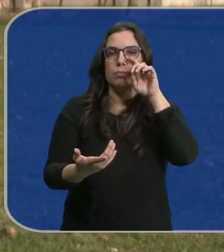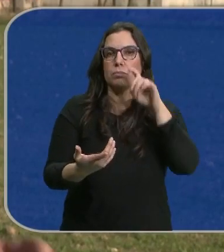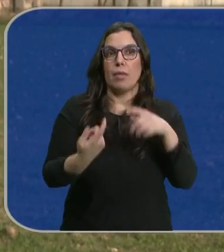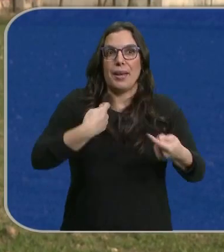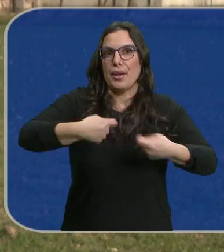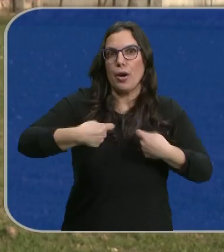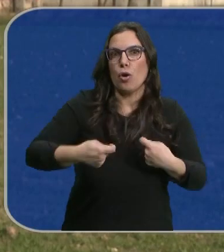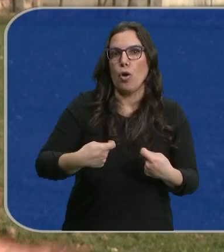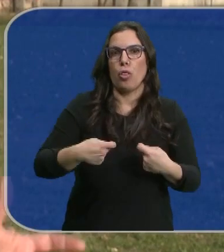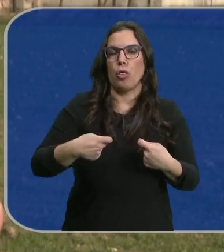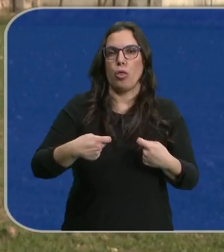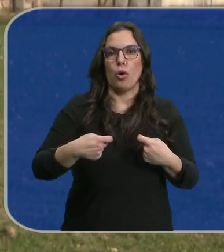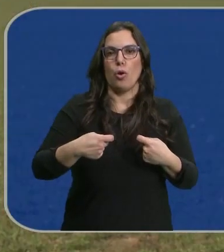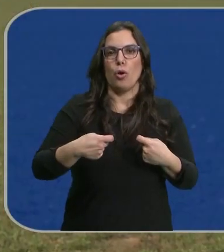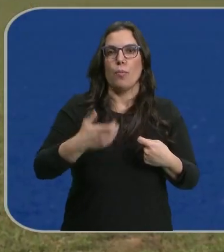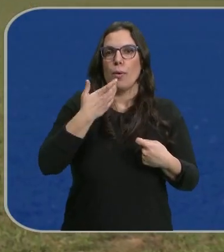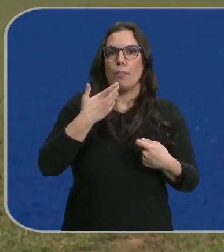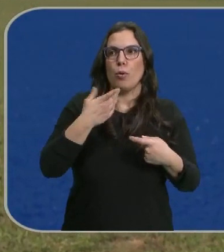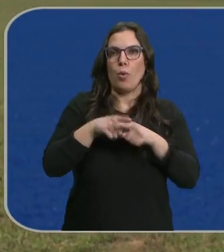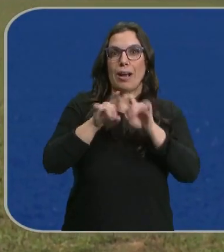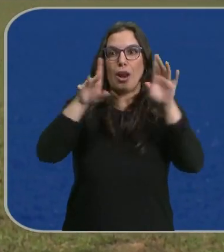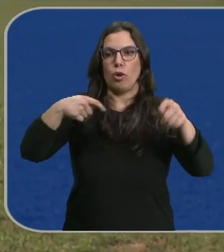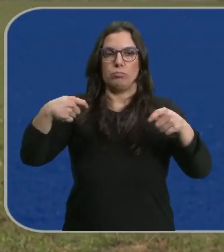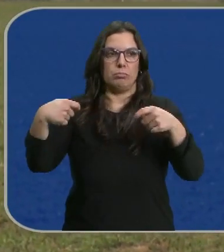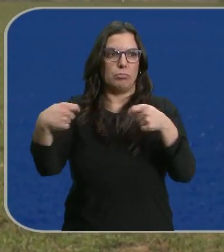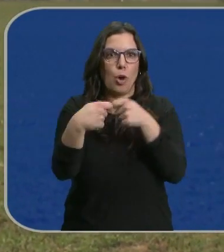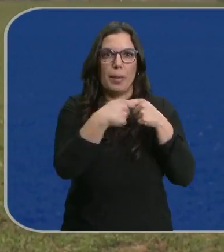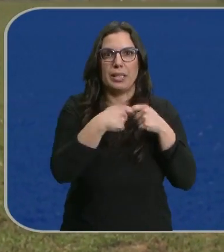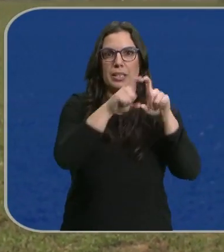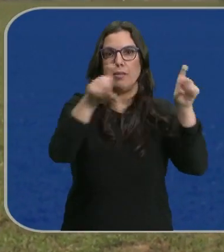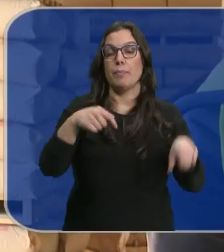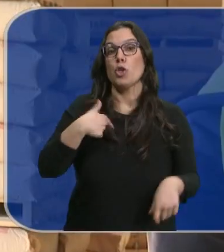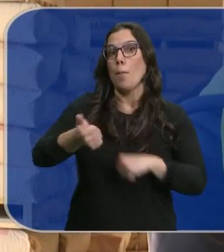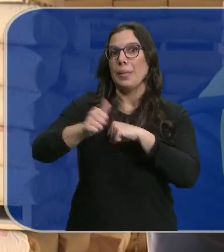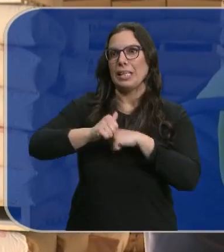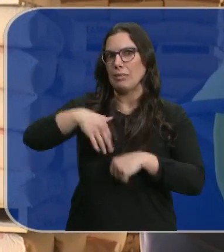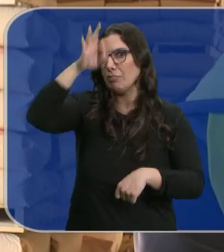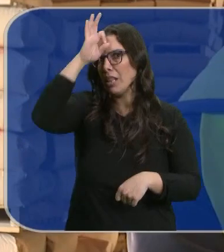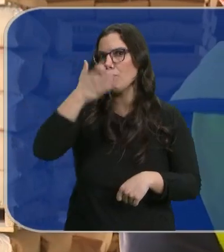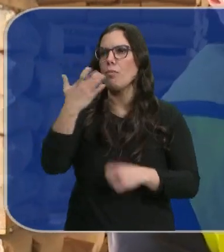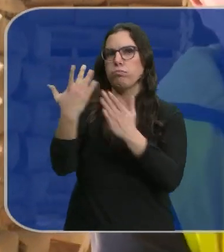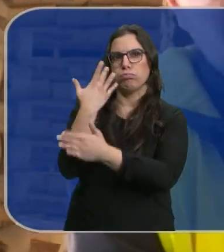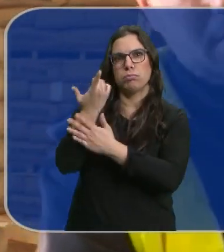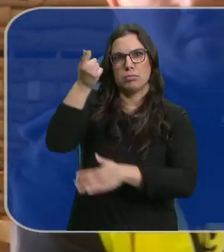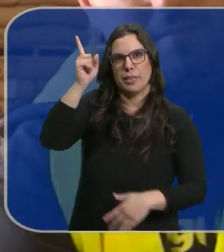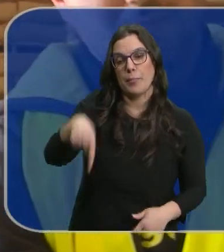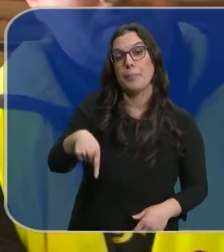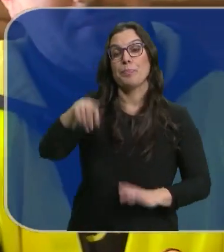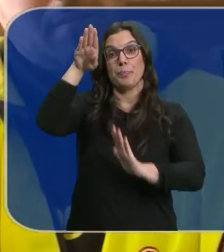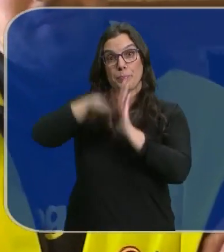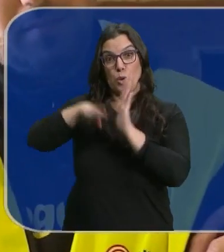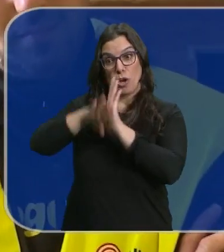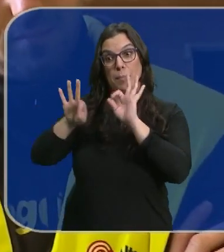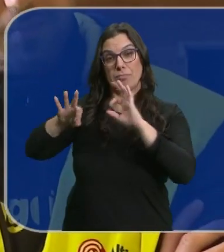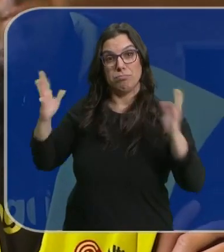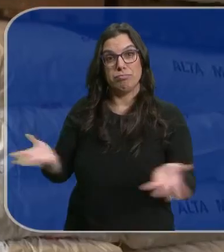un negocio totalmente cerrado es la cooperativa. Aprender de patatas, que yo no sé de patatas, no he visto patatas nunca. El programa Cultivo, impulsado y financiado desde el